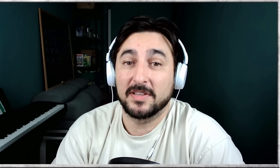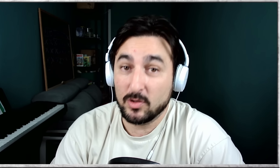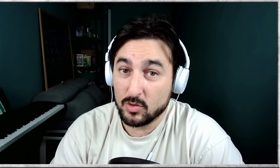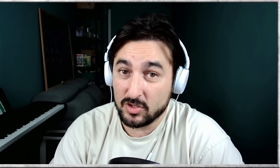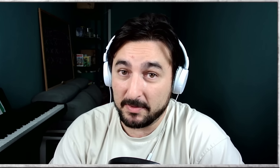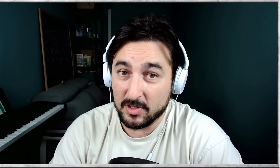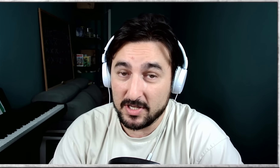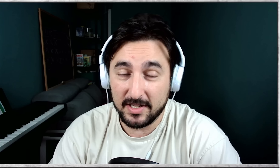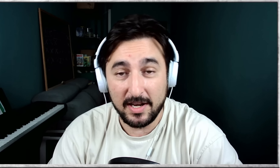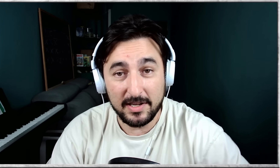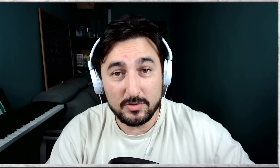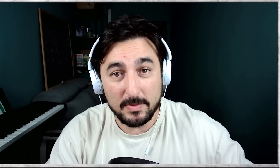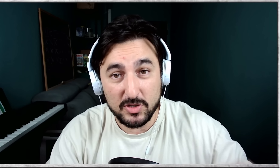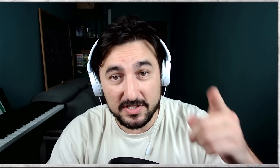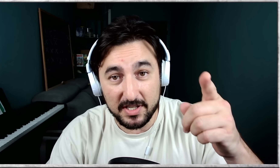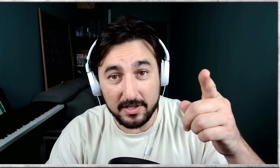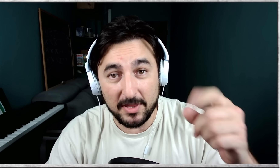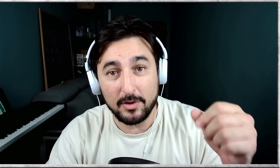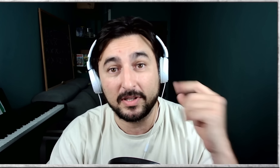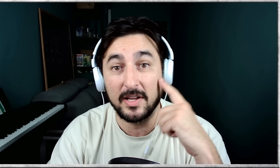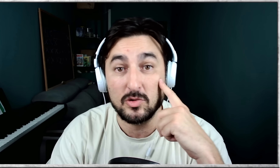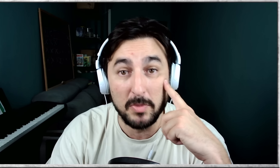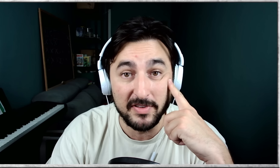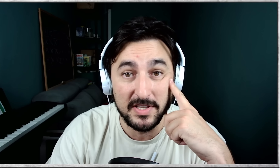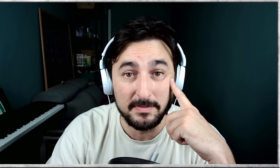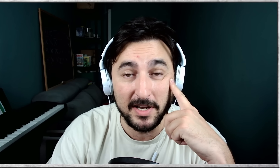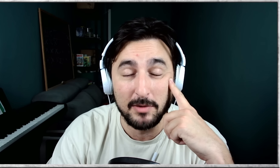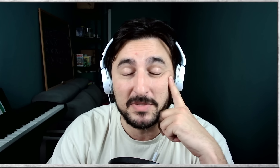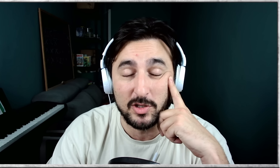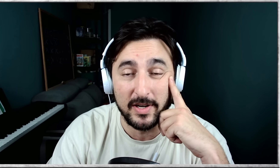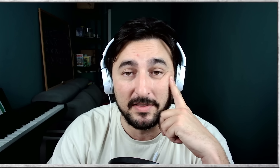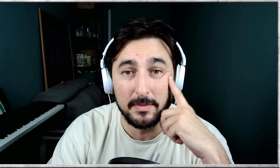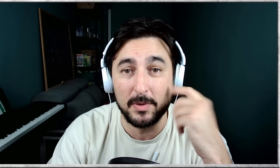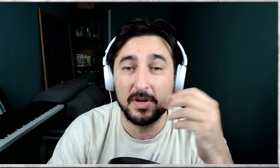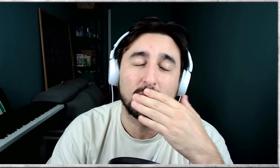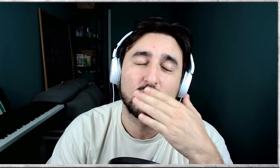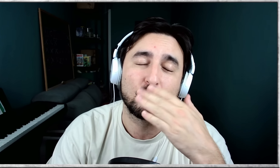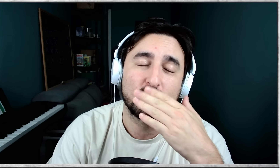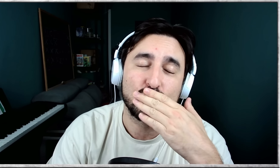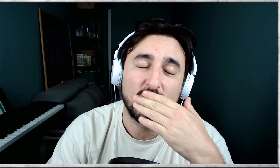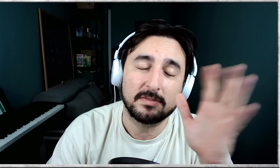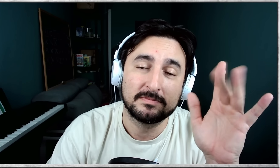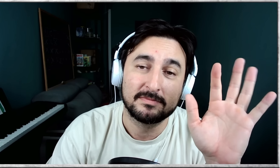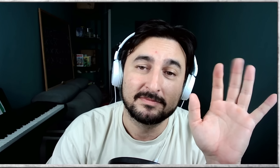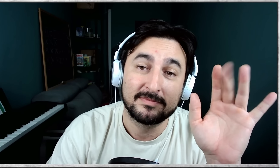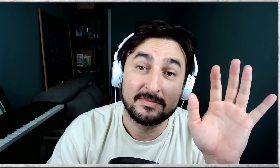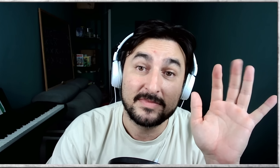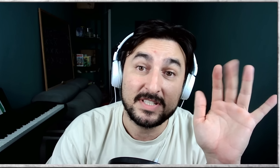buen comentario, suscribíos al canal y nos vemos en el siguiente vídeo. Que tengáis un buen fin de semana. Un besito grande, everyone.